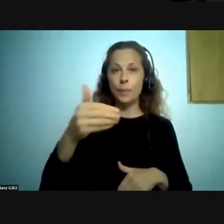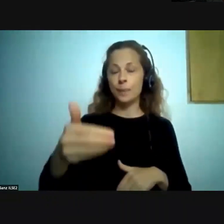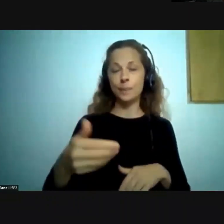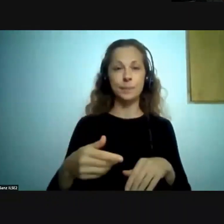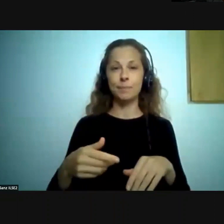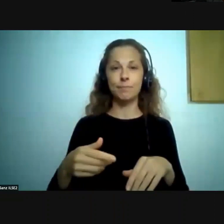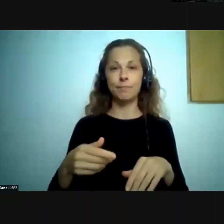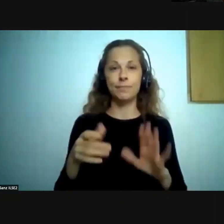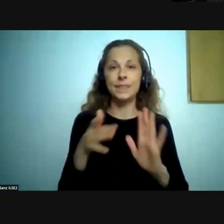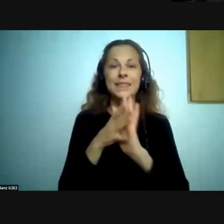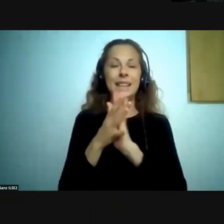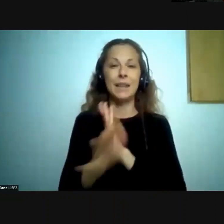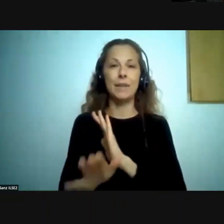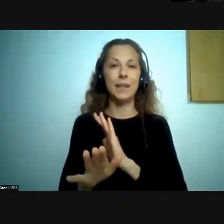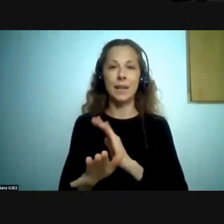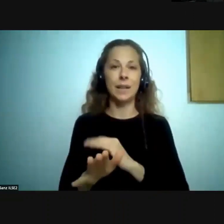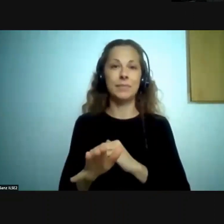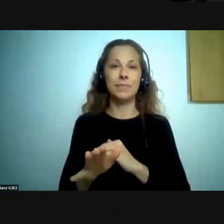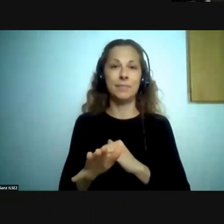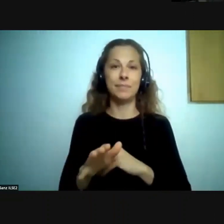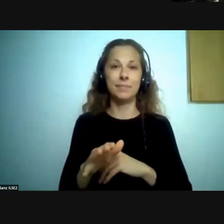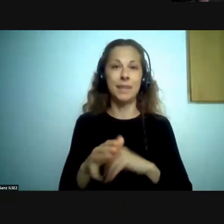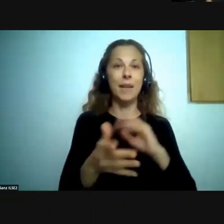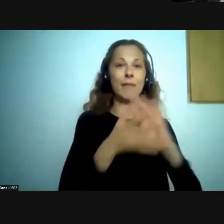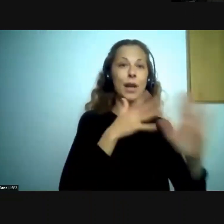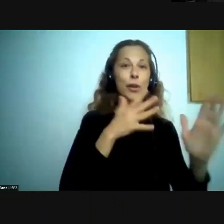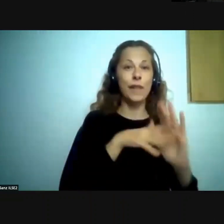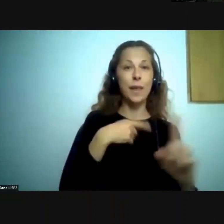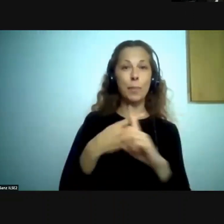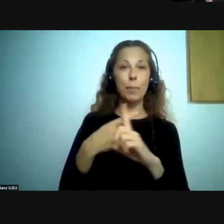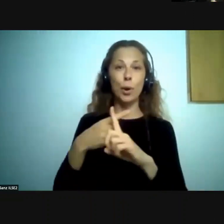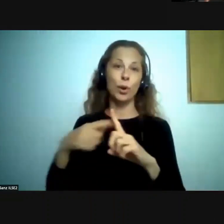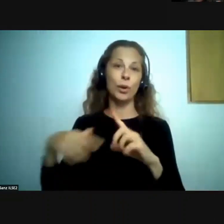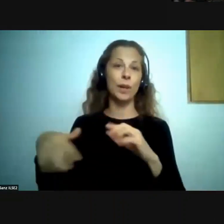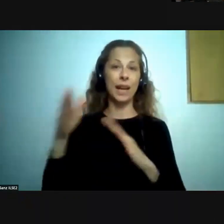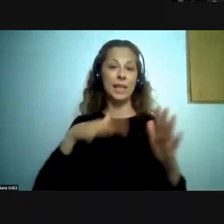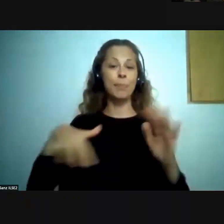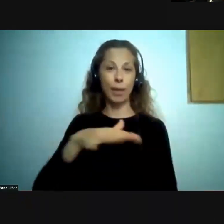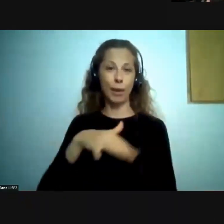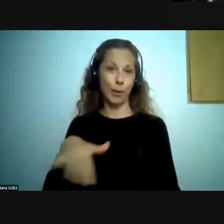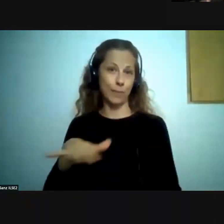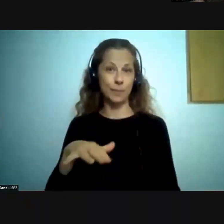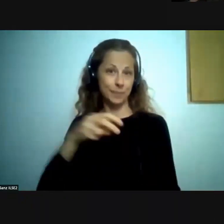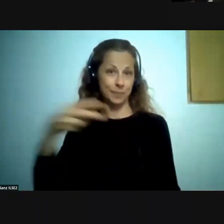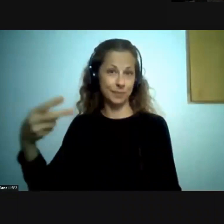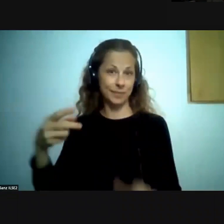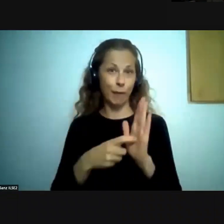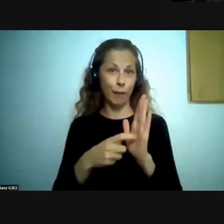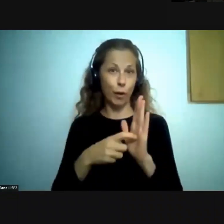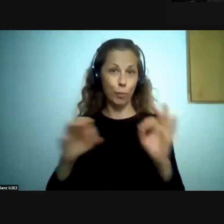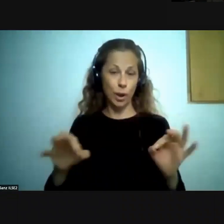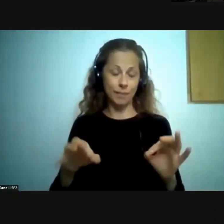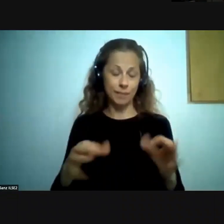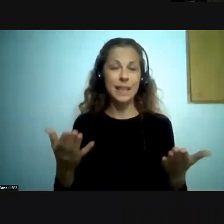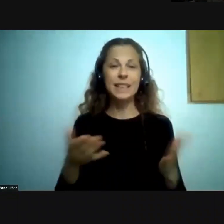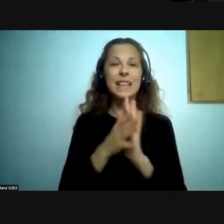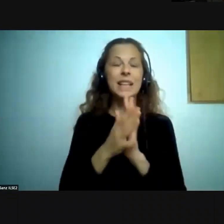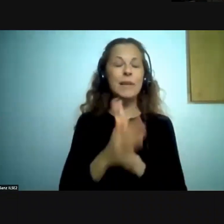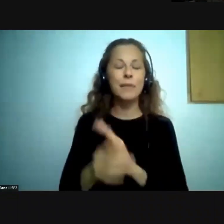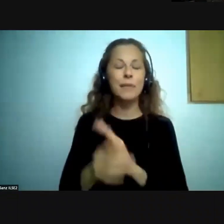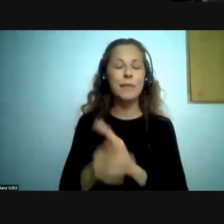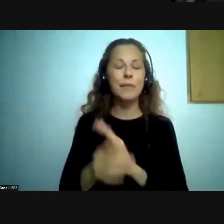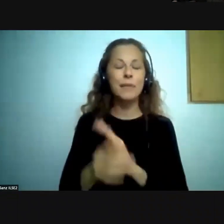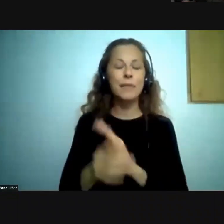a la velocidad por el espacio, ¿no? Es decir, tenemos ahí como, si velocidad, espacio, periodo, tiempo, tenemos que conjugar